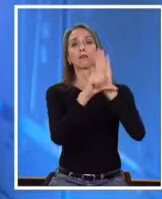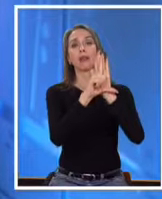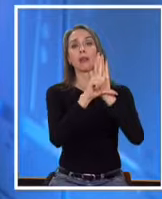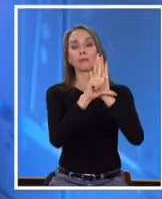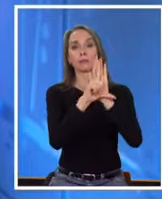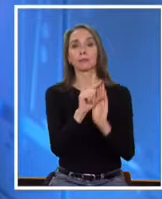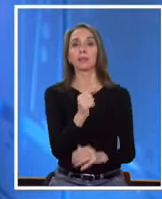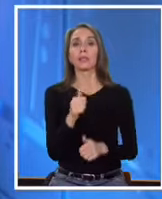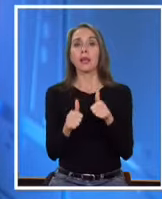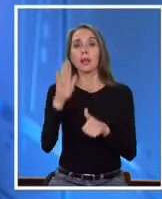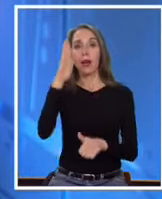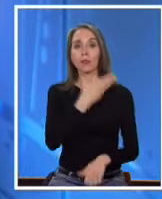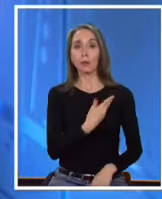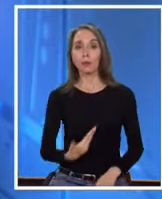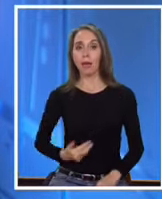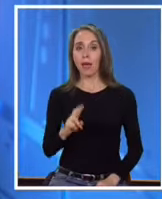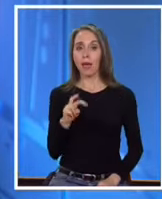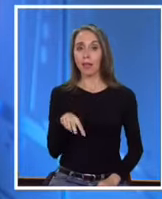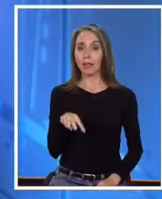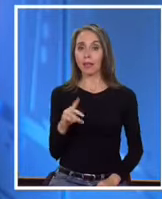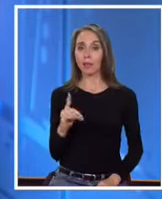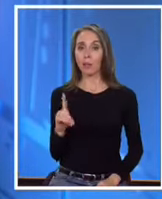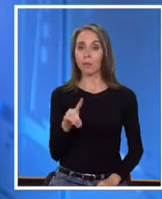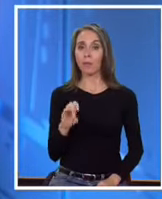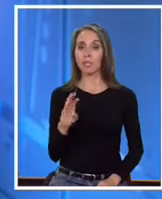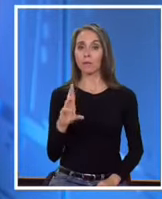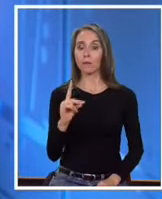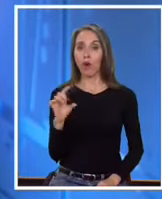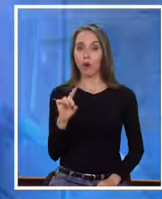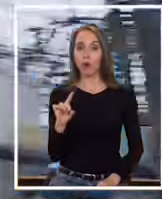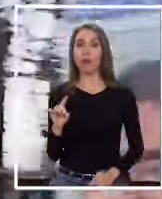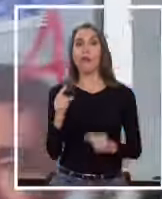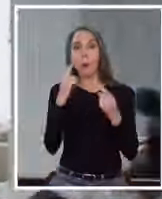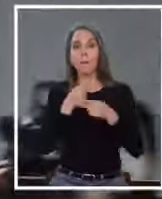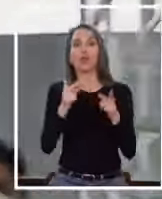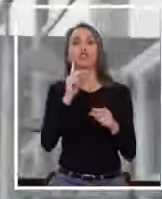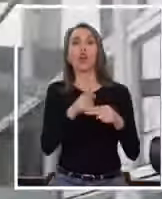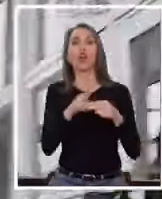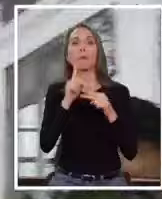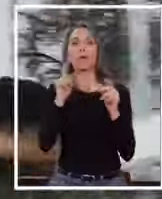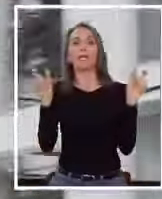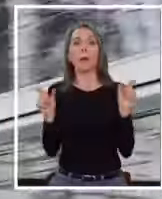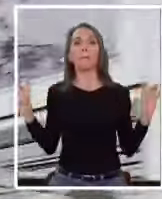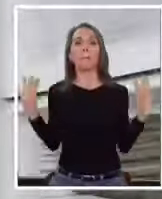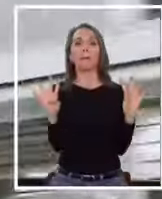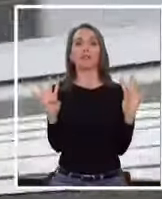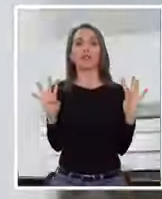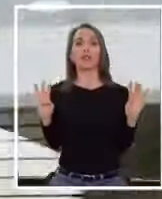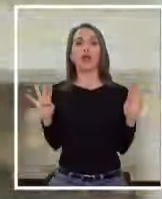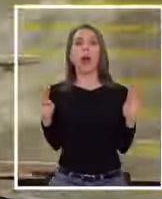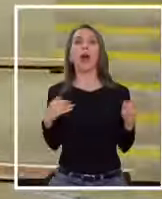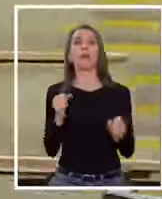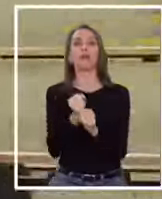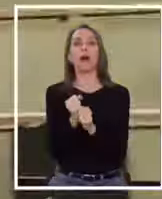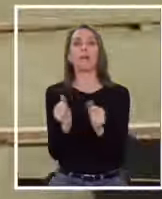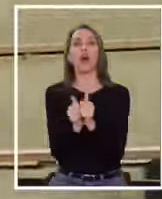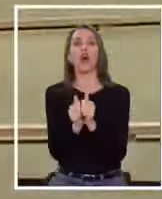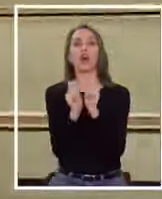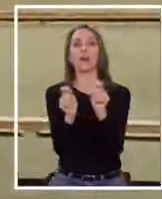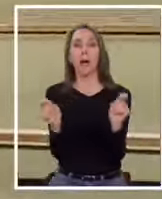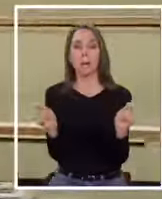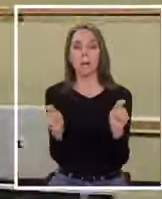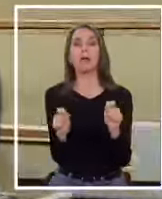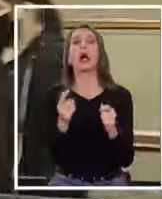El candidato presidencial de Renovación Nacional, Mario Desbordes, presentó su equipo de campaña y dio a conocer las principales líneas de su